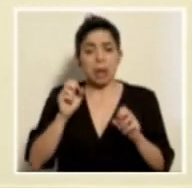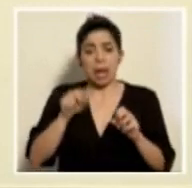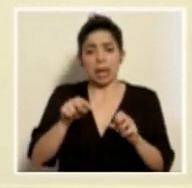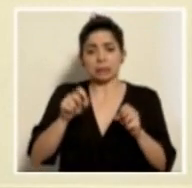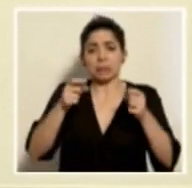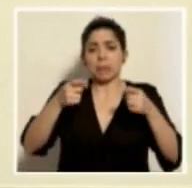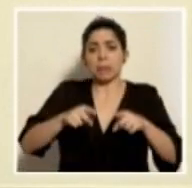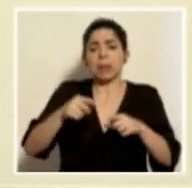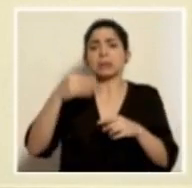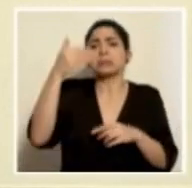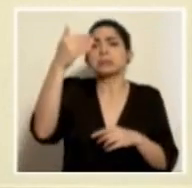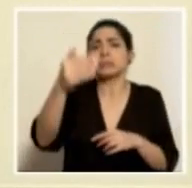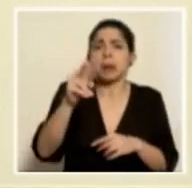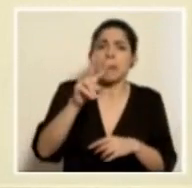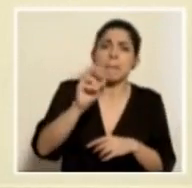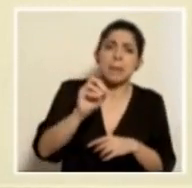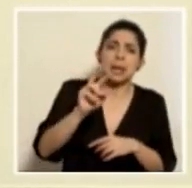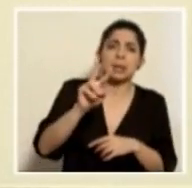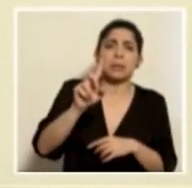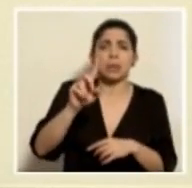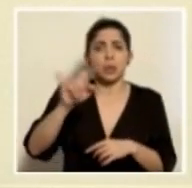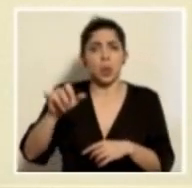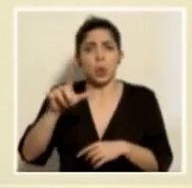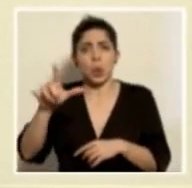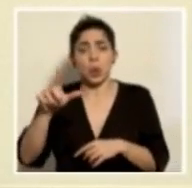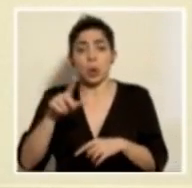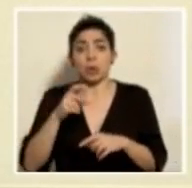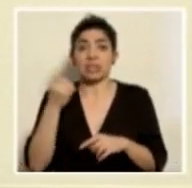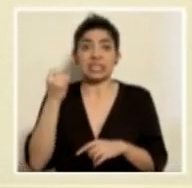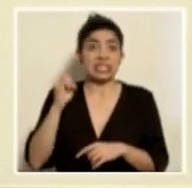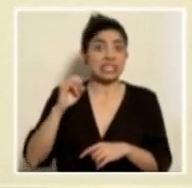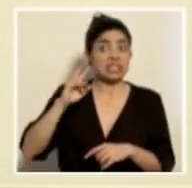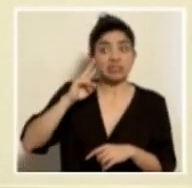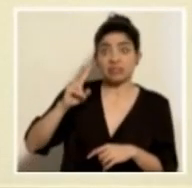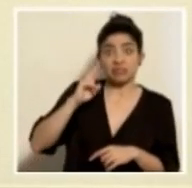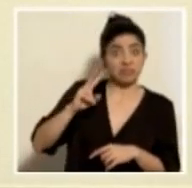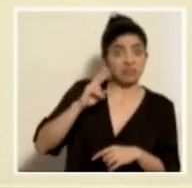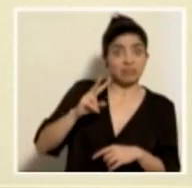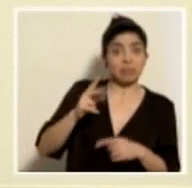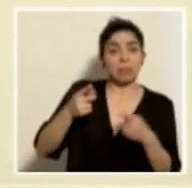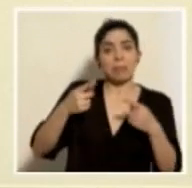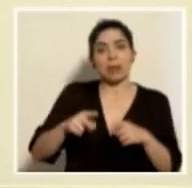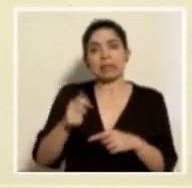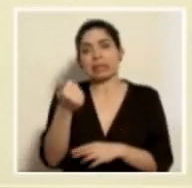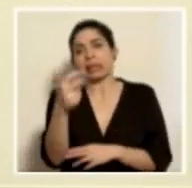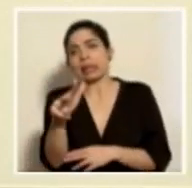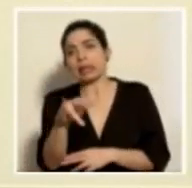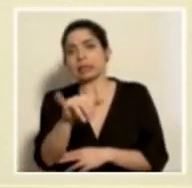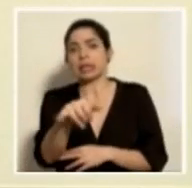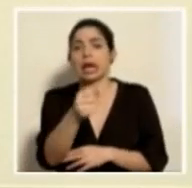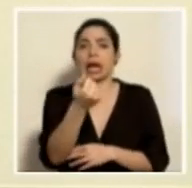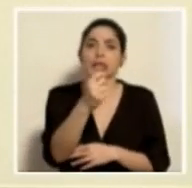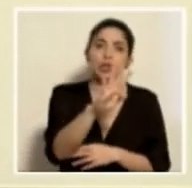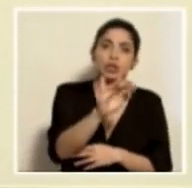20 y el 21 de julio y sin acatamiento iba a ocurrir entre el 13 y el 14 de